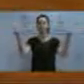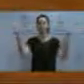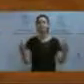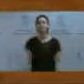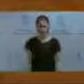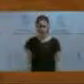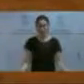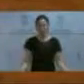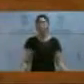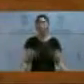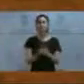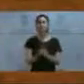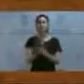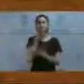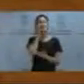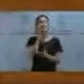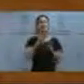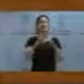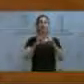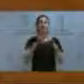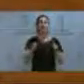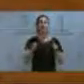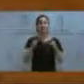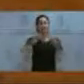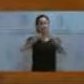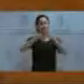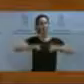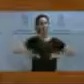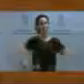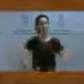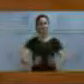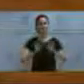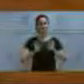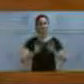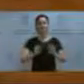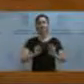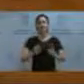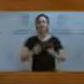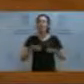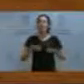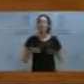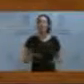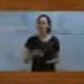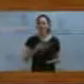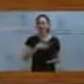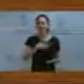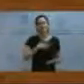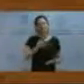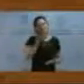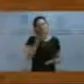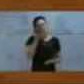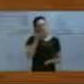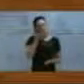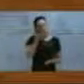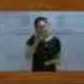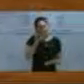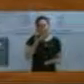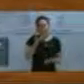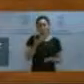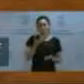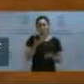el Día de Asturias, un día de celebración especial, donde, como nos gusta decir siempre, concurren